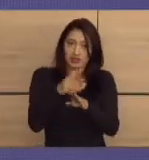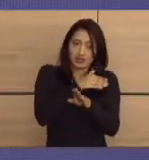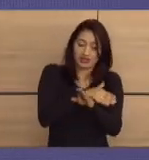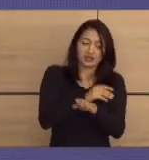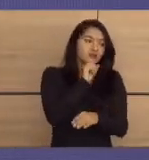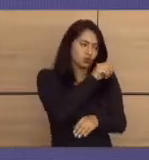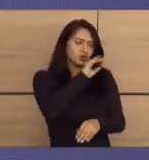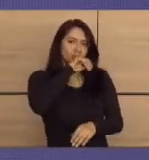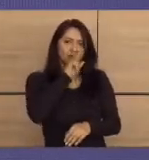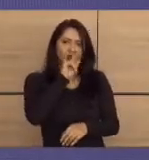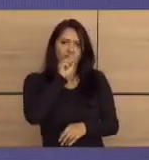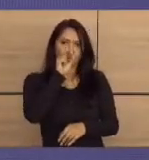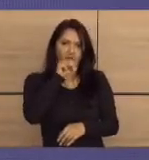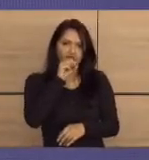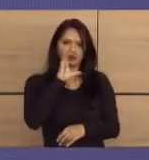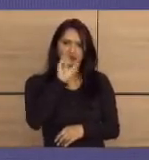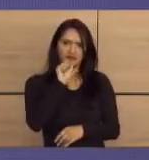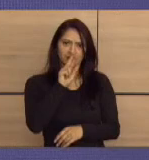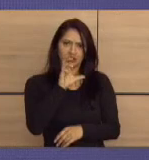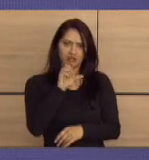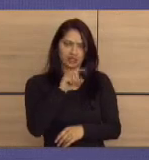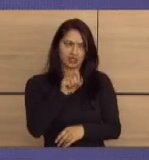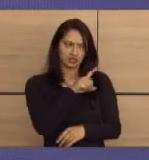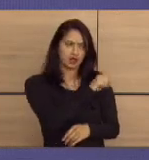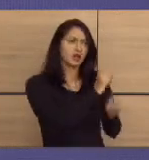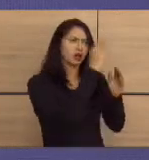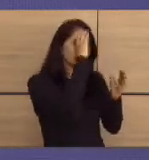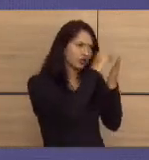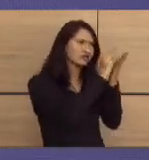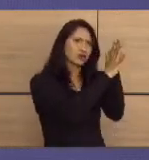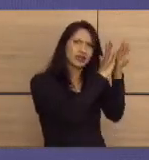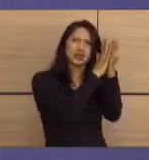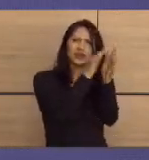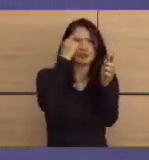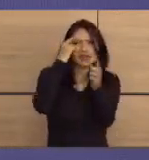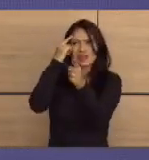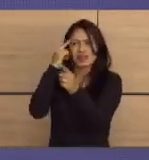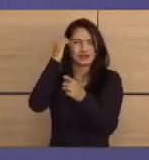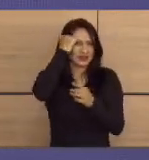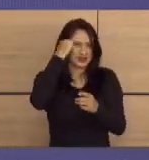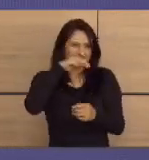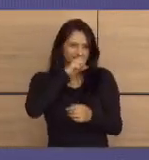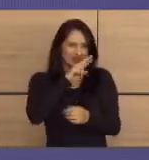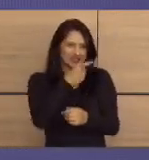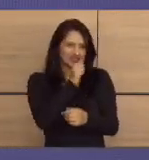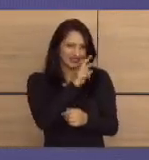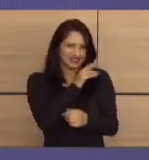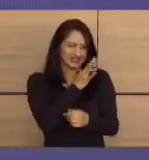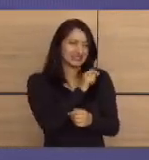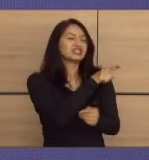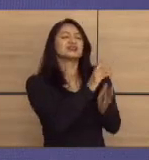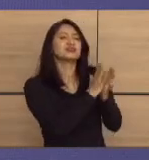Juan Carlos, justamente con todas estas apreciaciones que ahí te ha dado la profesora Margarita,